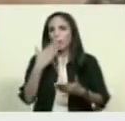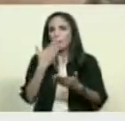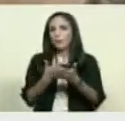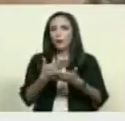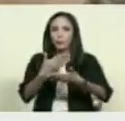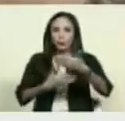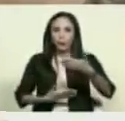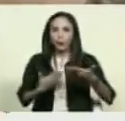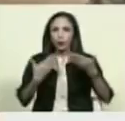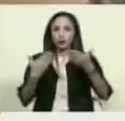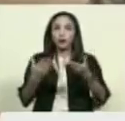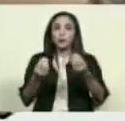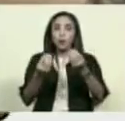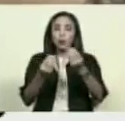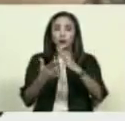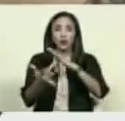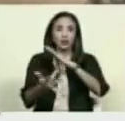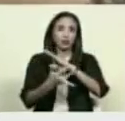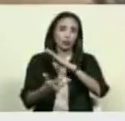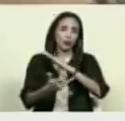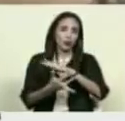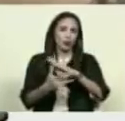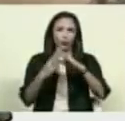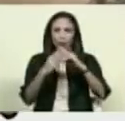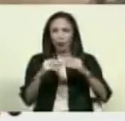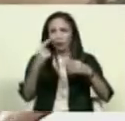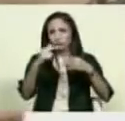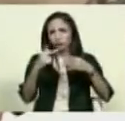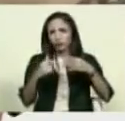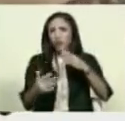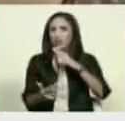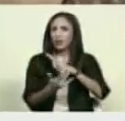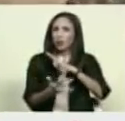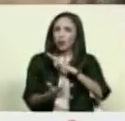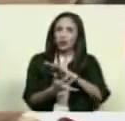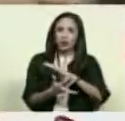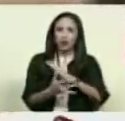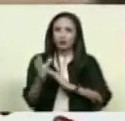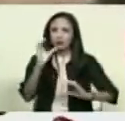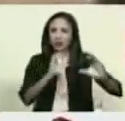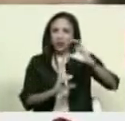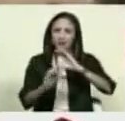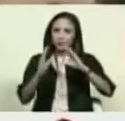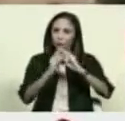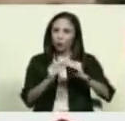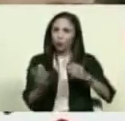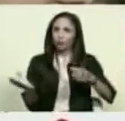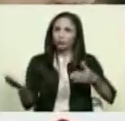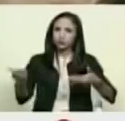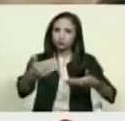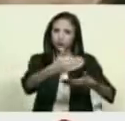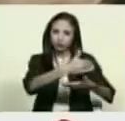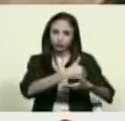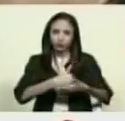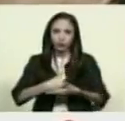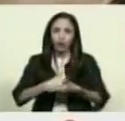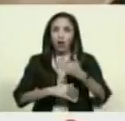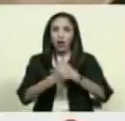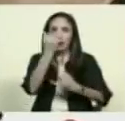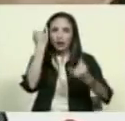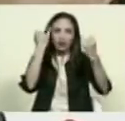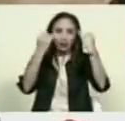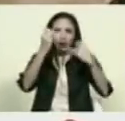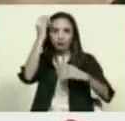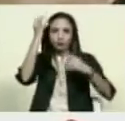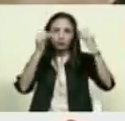sumar también todos los tecnológicos y las escuelas técnicas que tiene en el país y sumar todas esas capacidades que tiene el gobierno revolucionario